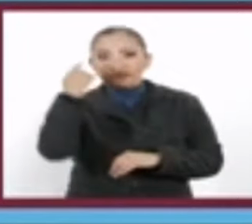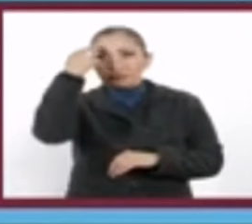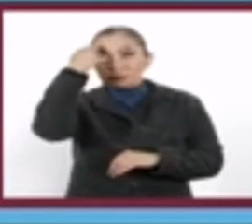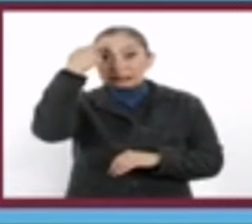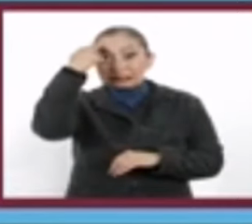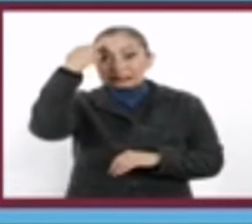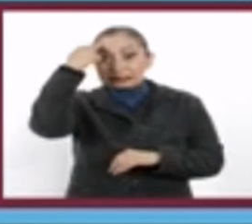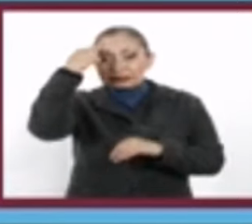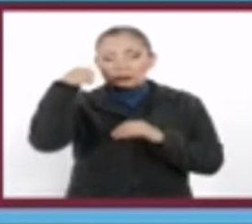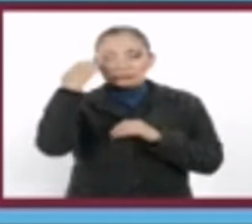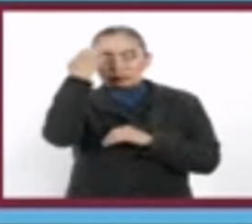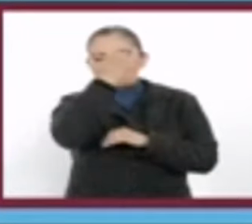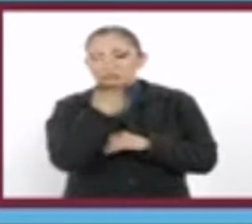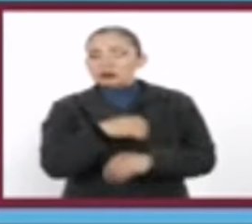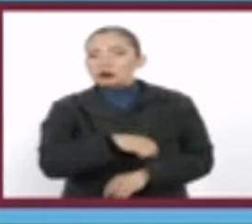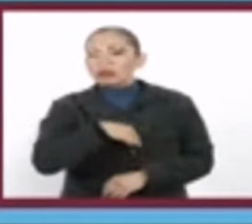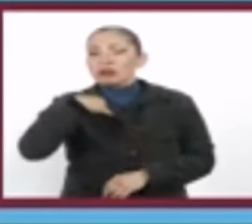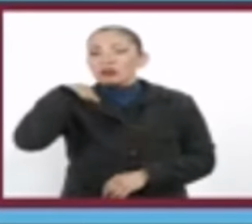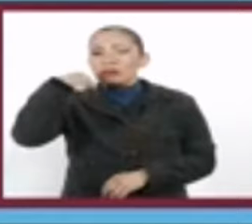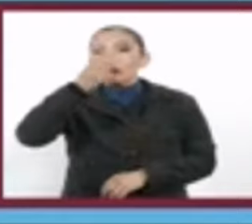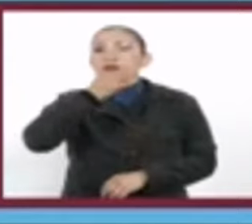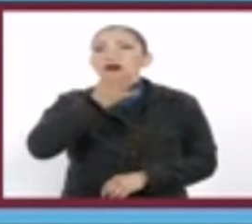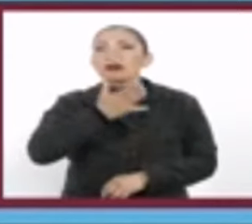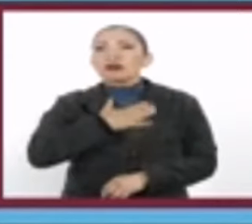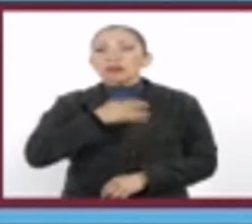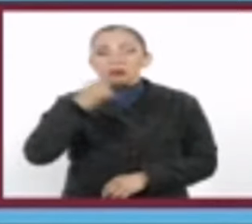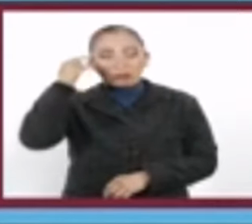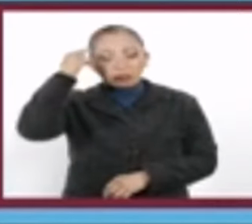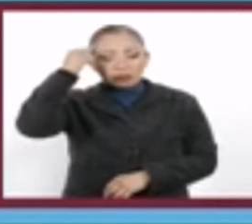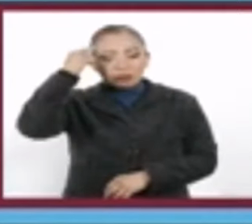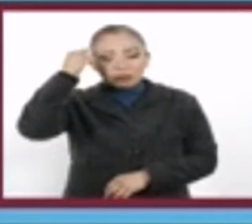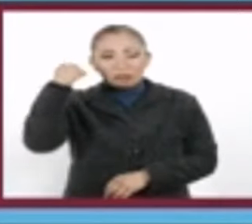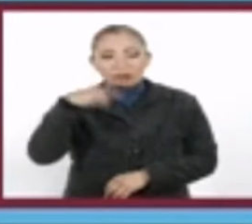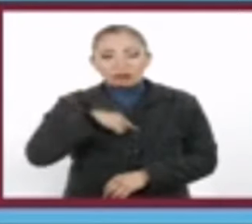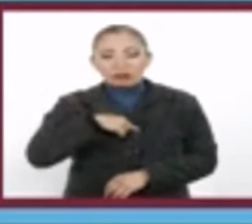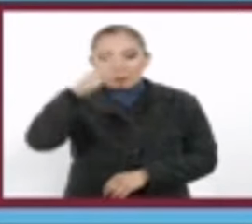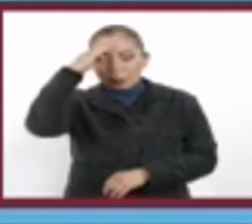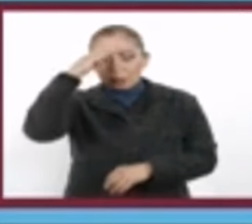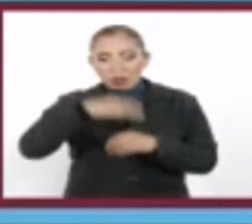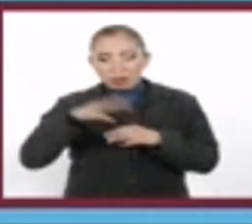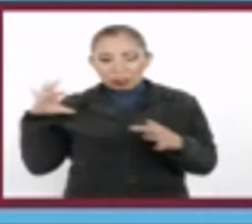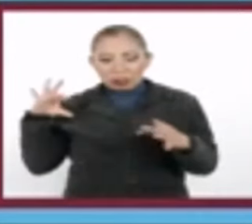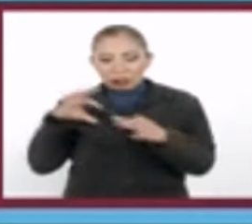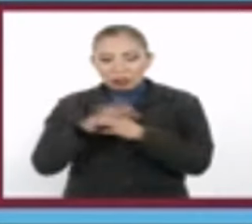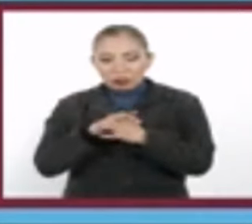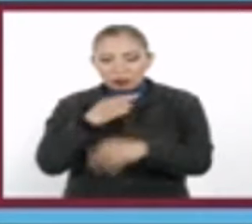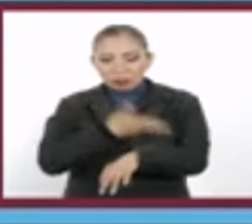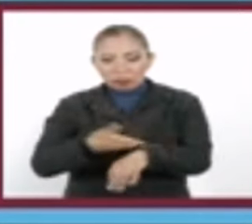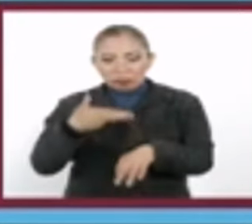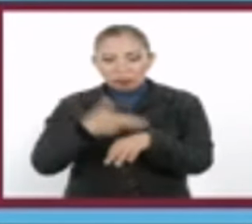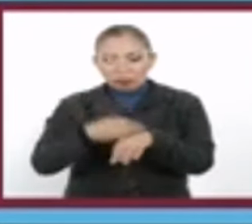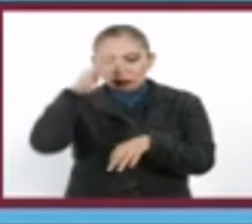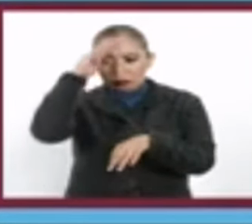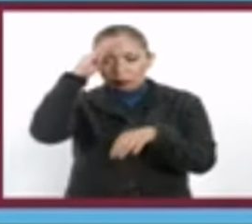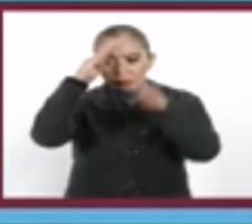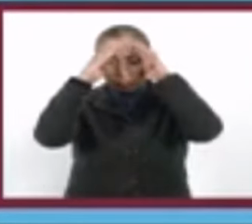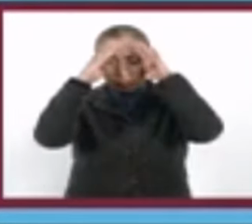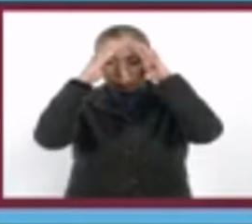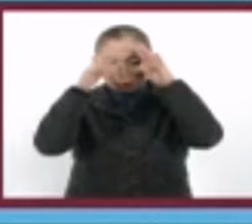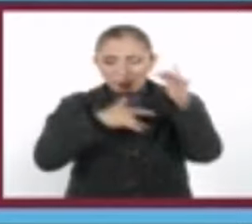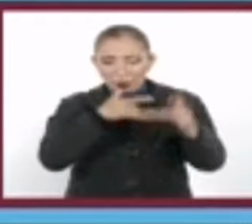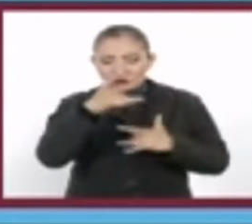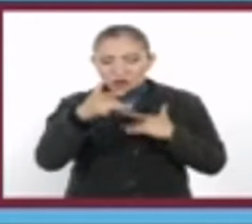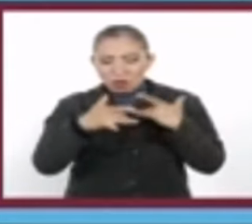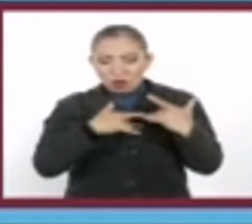el sistema nervioso central a partir de las señales que recibe y la suma de la memoria, los procesos de razonamiento y